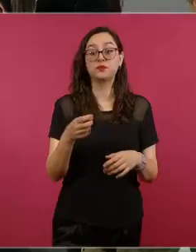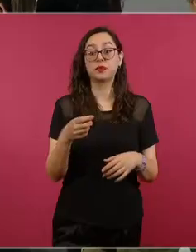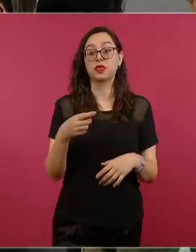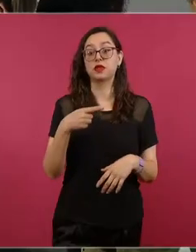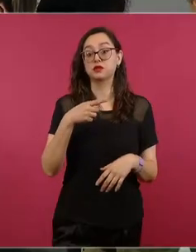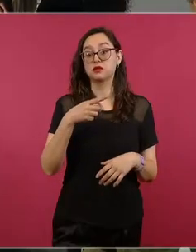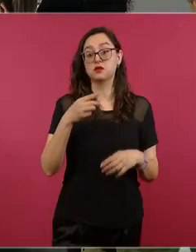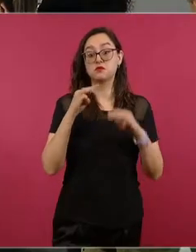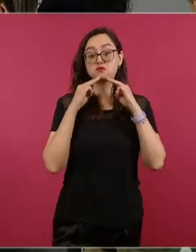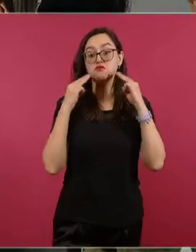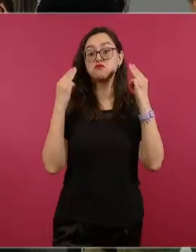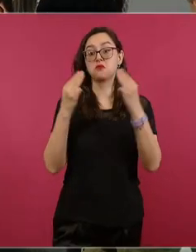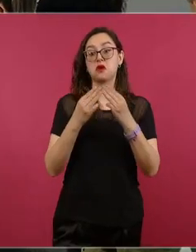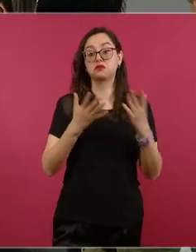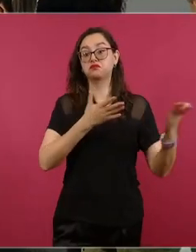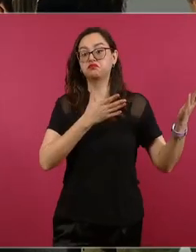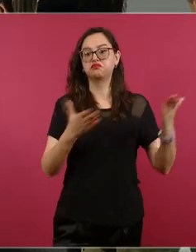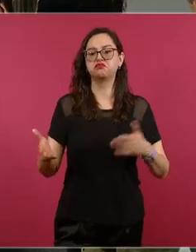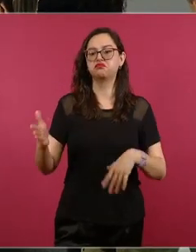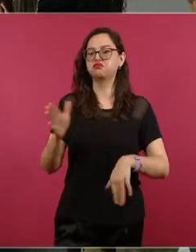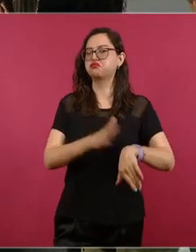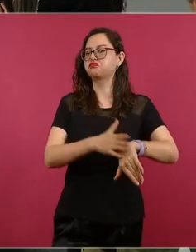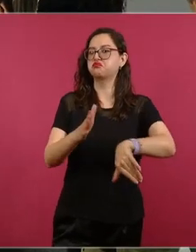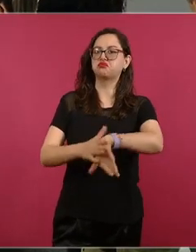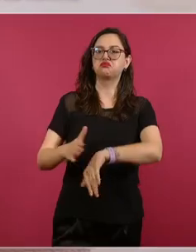orden nosotros, ¿no?